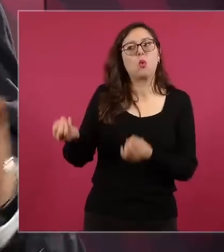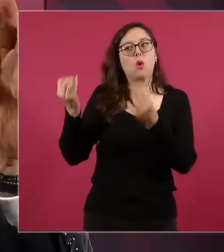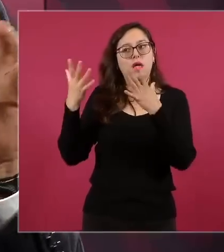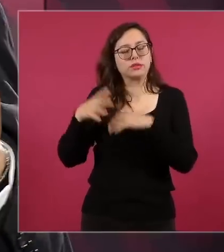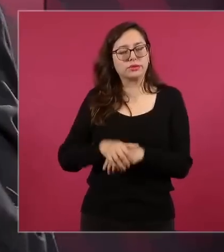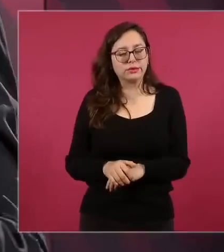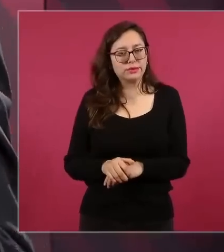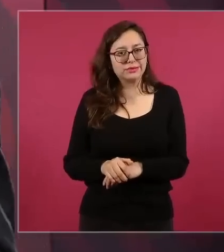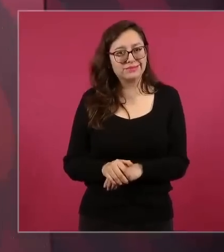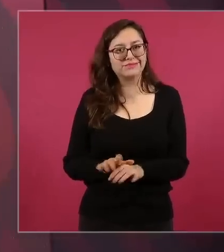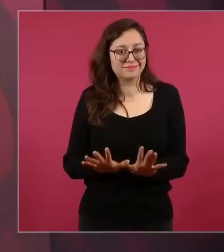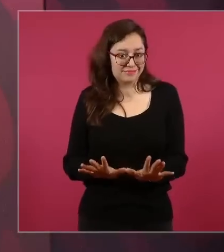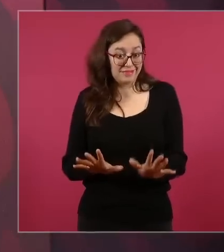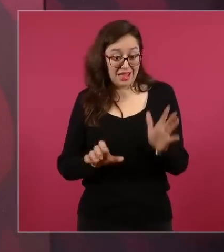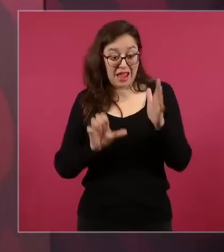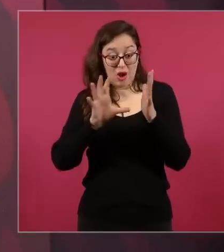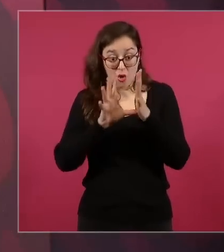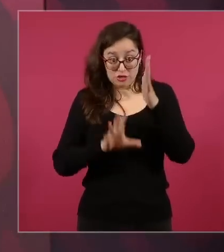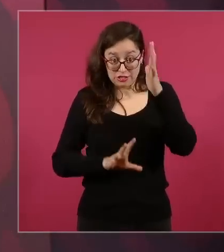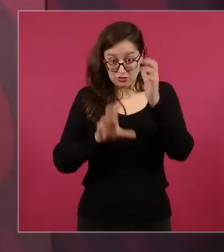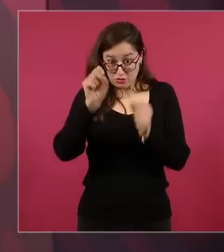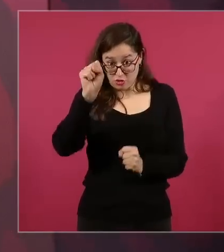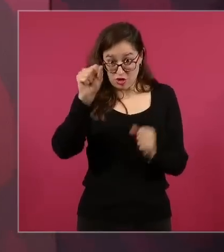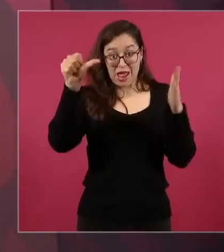que repetir,